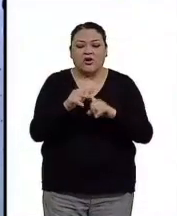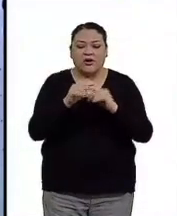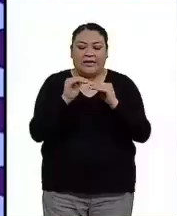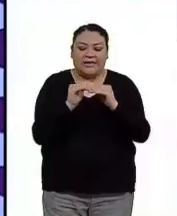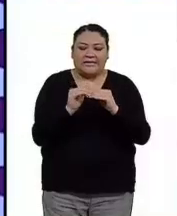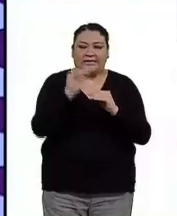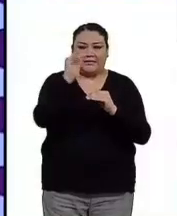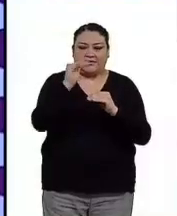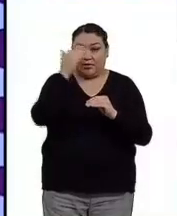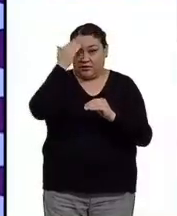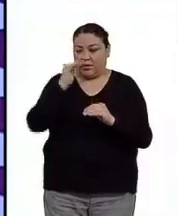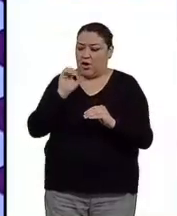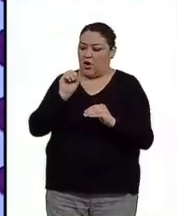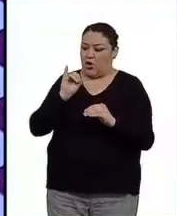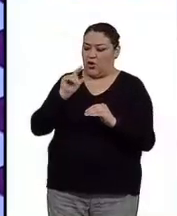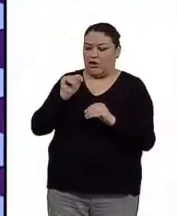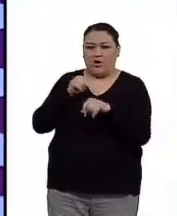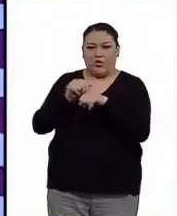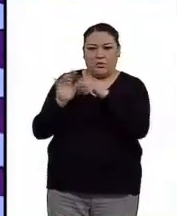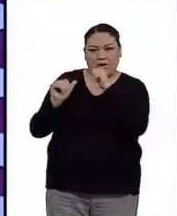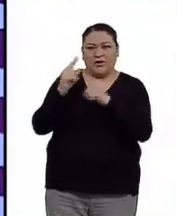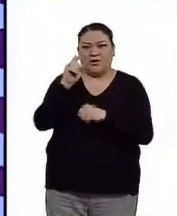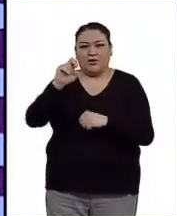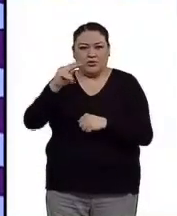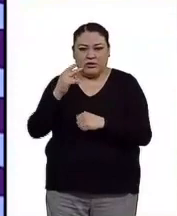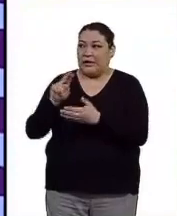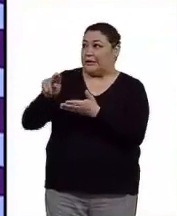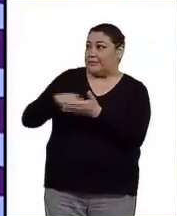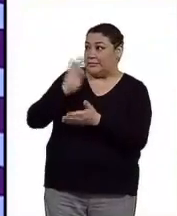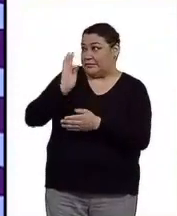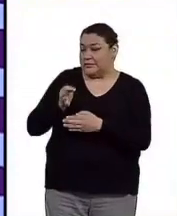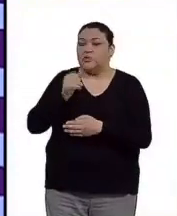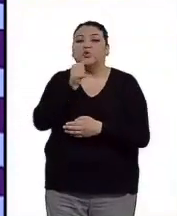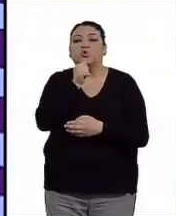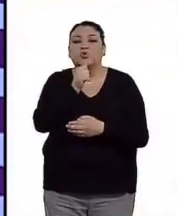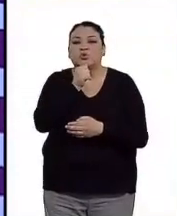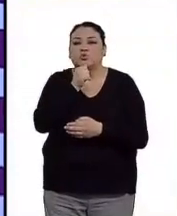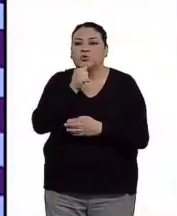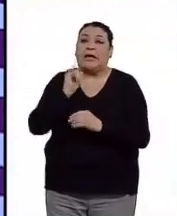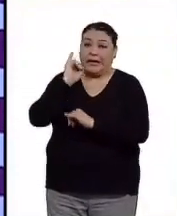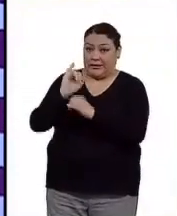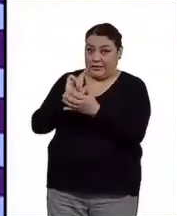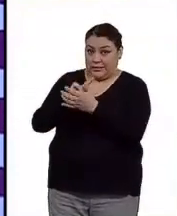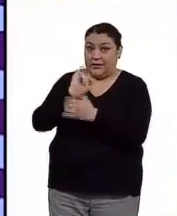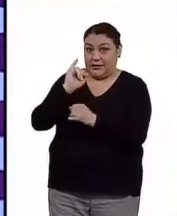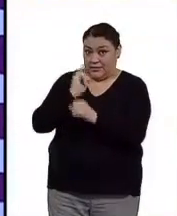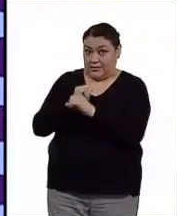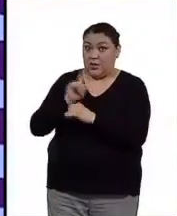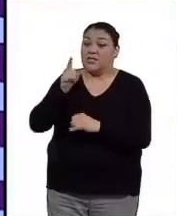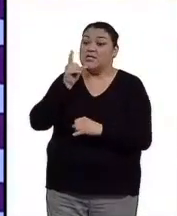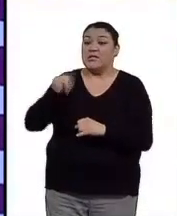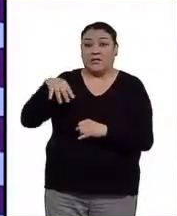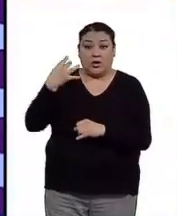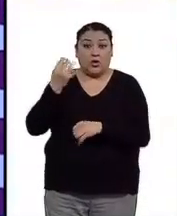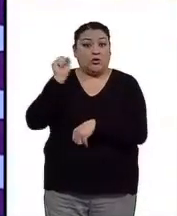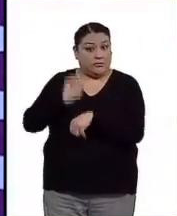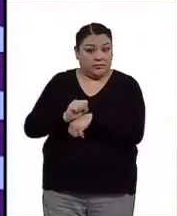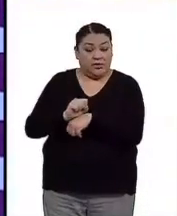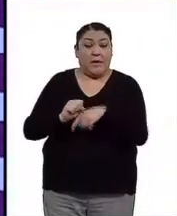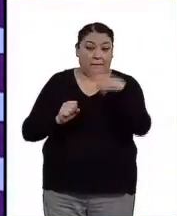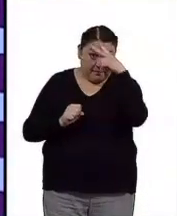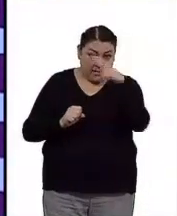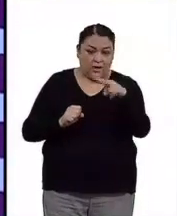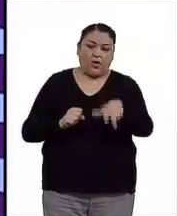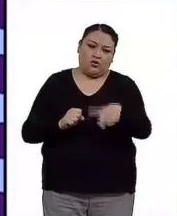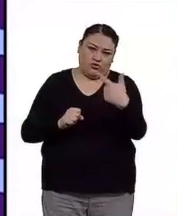convenio 183 de protección a la maternidad, pues no se ha ajustado las 12 semanas que ya tenemos respecto a las 14 semanas a